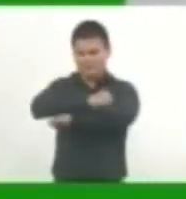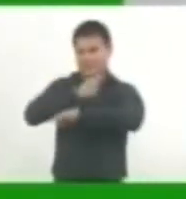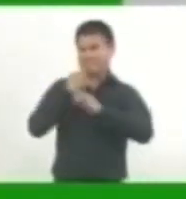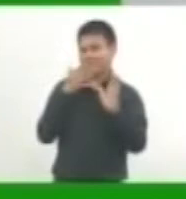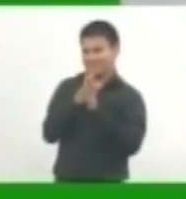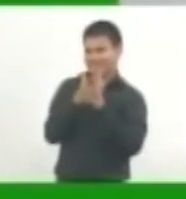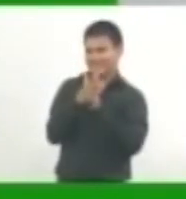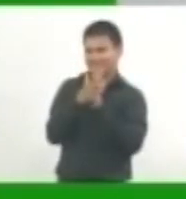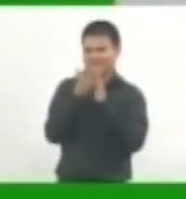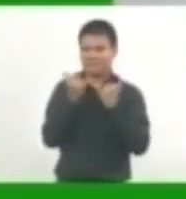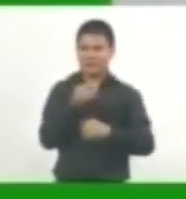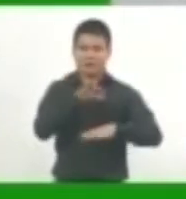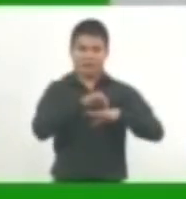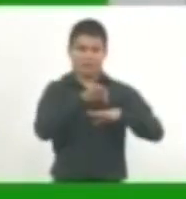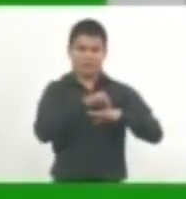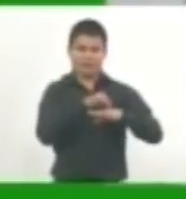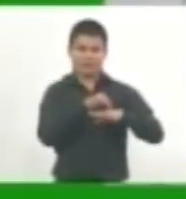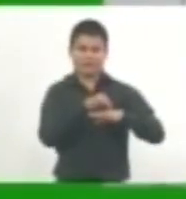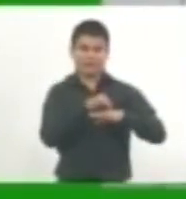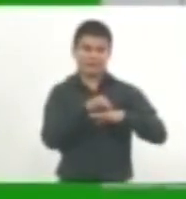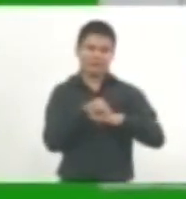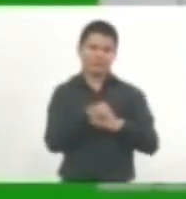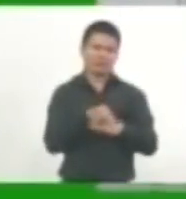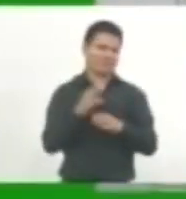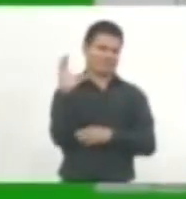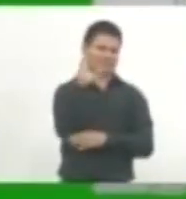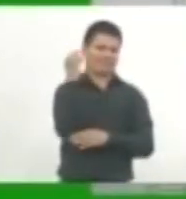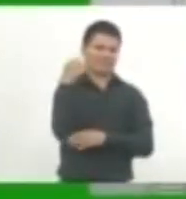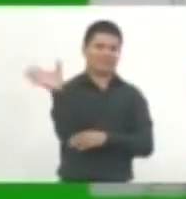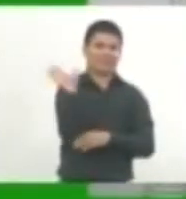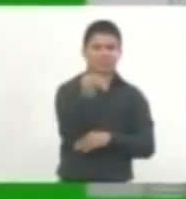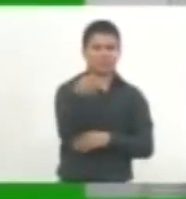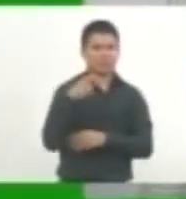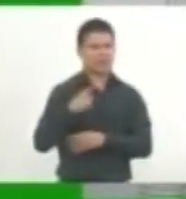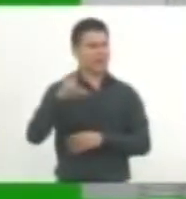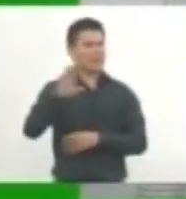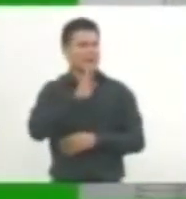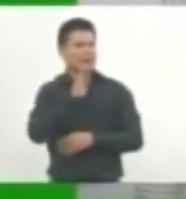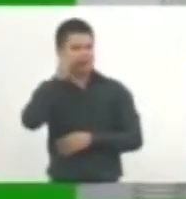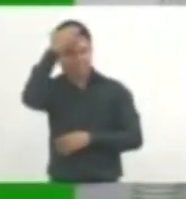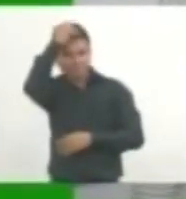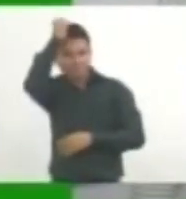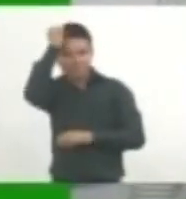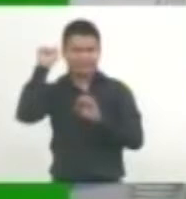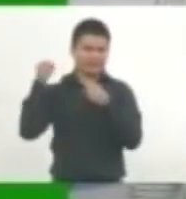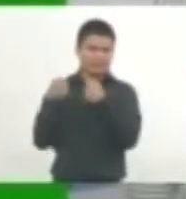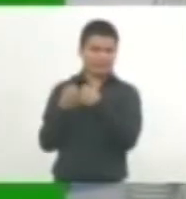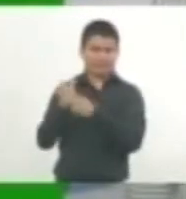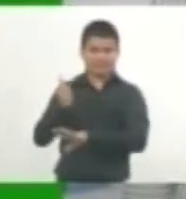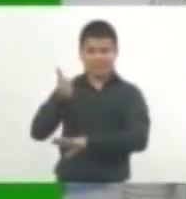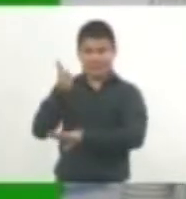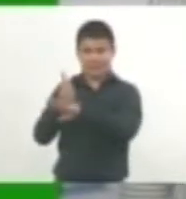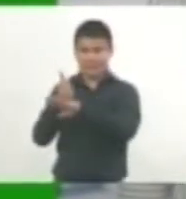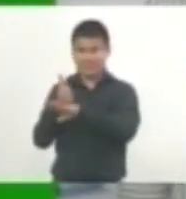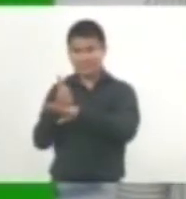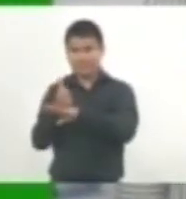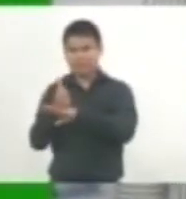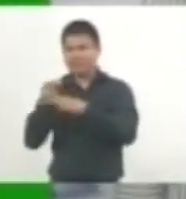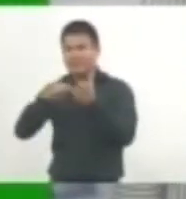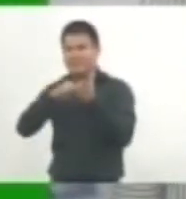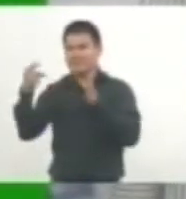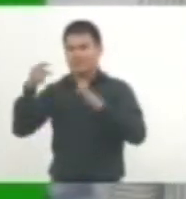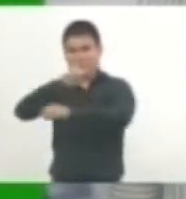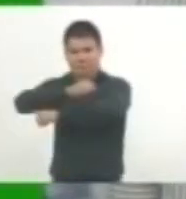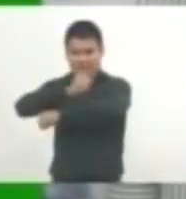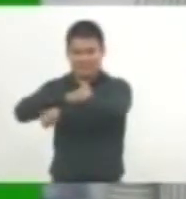convenio entre la Fundación Colombia Somos Todos, liderada por el jugador James Rodríguez, la compañía Tecnoglass y la Fundación Payé, con